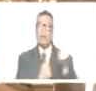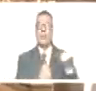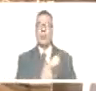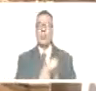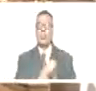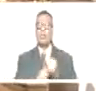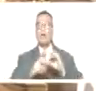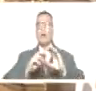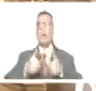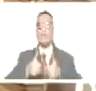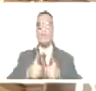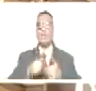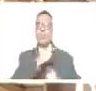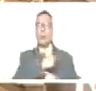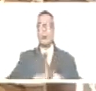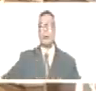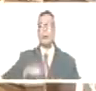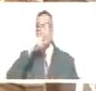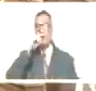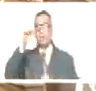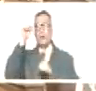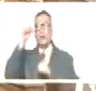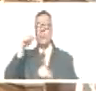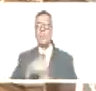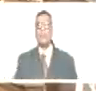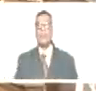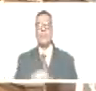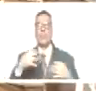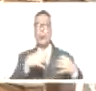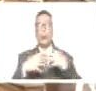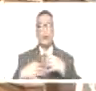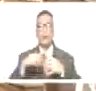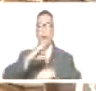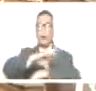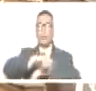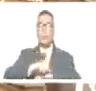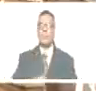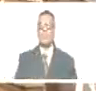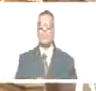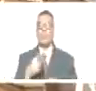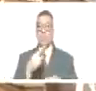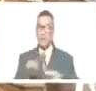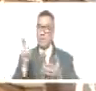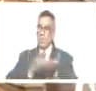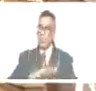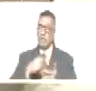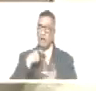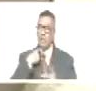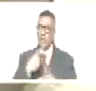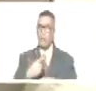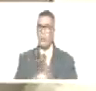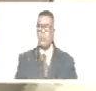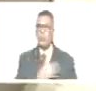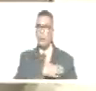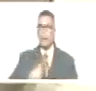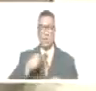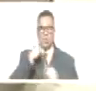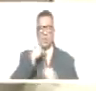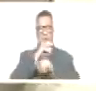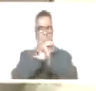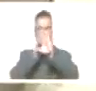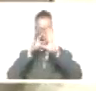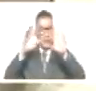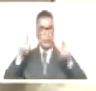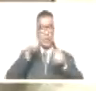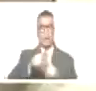del presidente Nicolás Maduro en la lucha contra la corrupción. Y repito, quiero dejarlo claro, es el